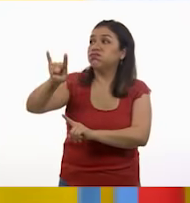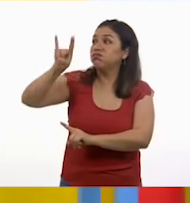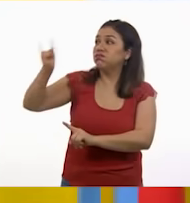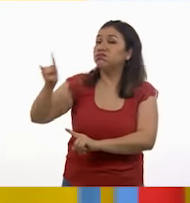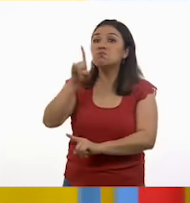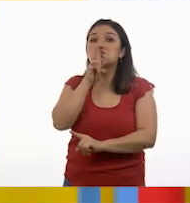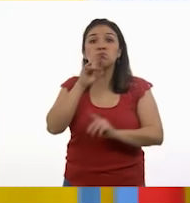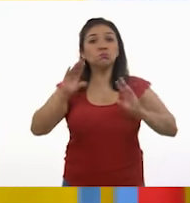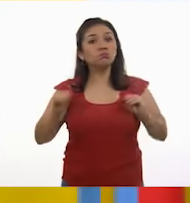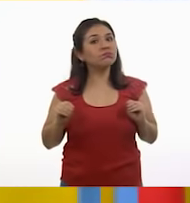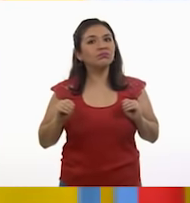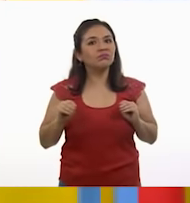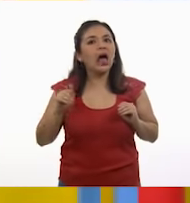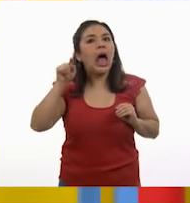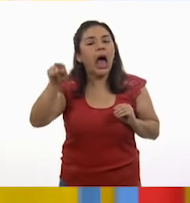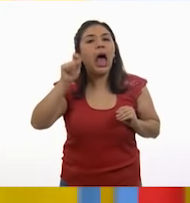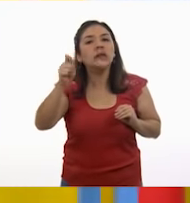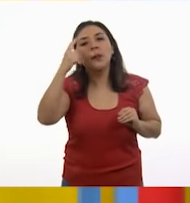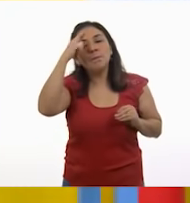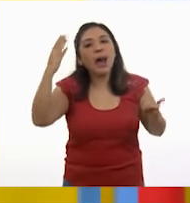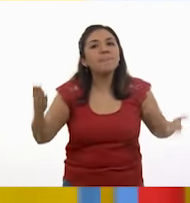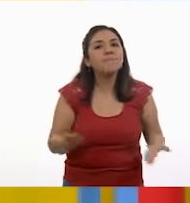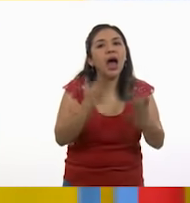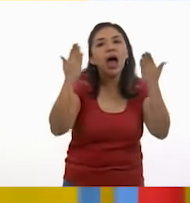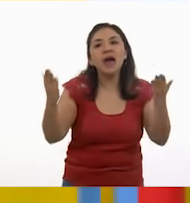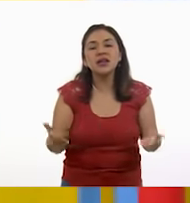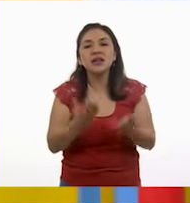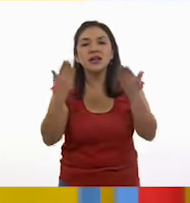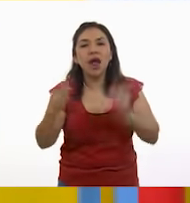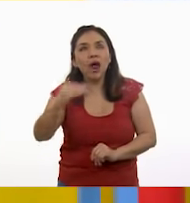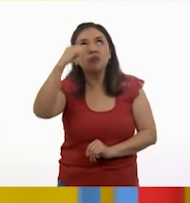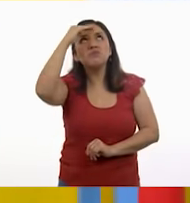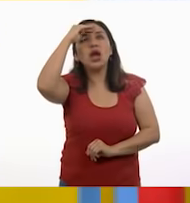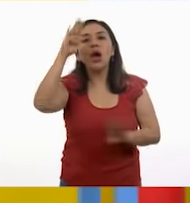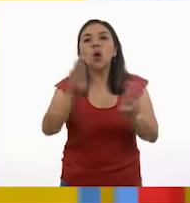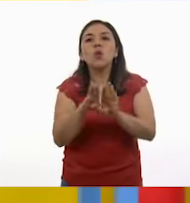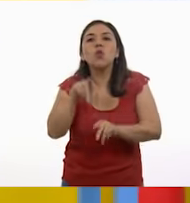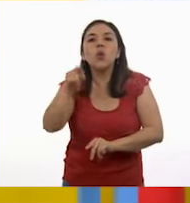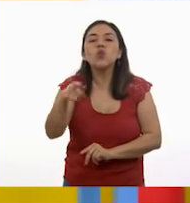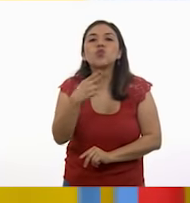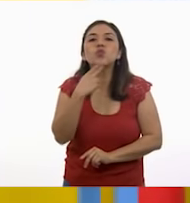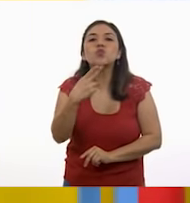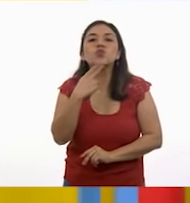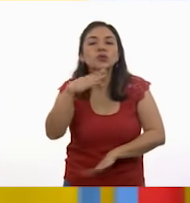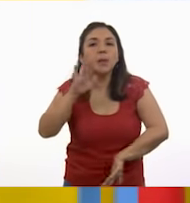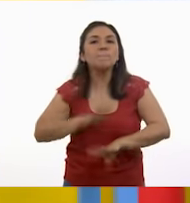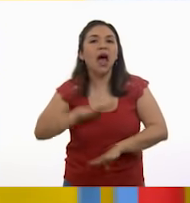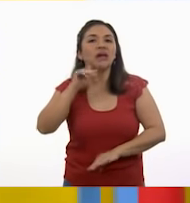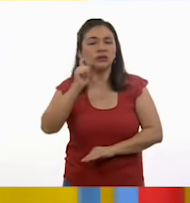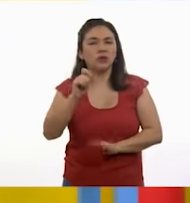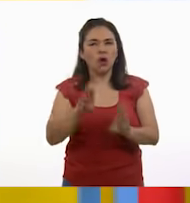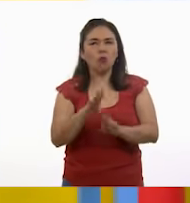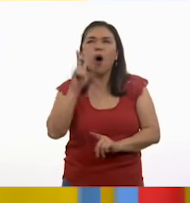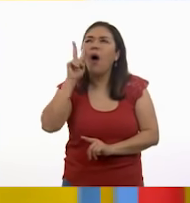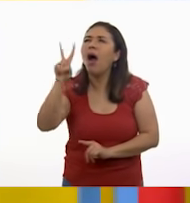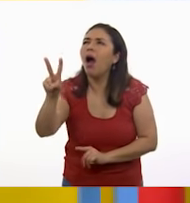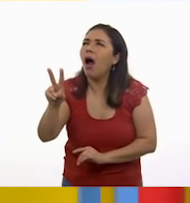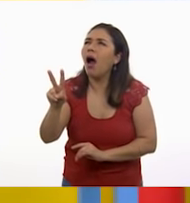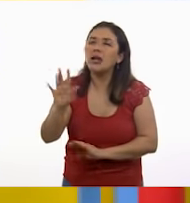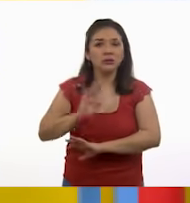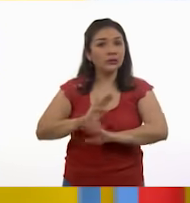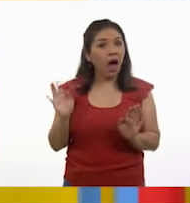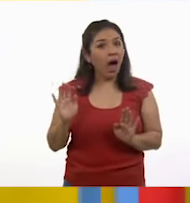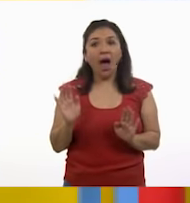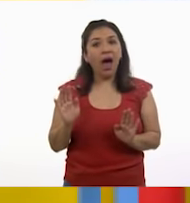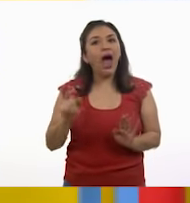se ocupen el móvil a representar señora representan tienen una utilidad más allá del hecho de contemplar las éstas